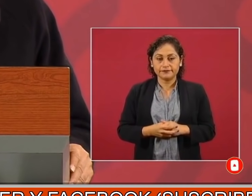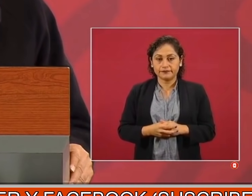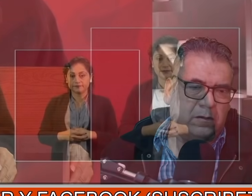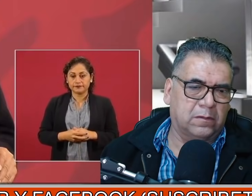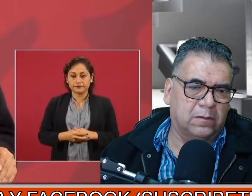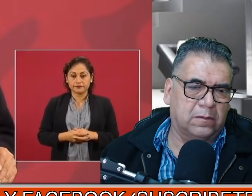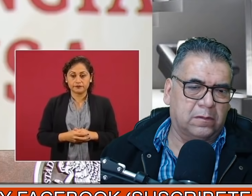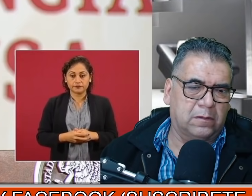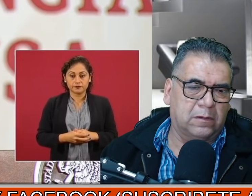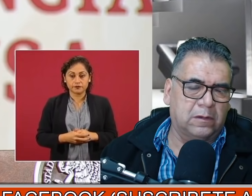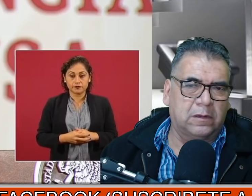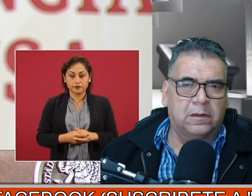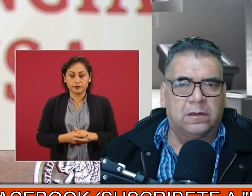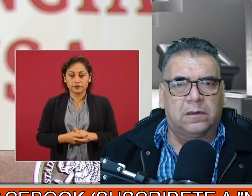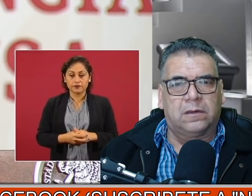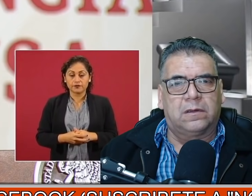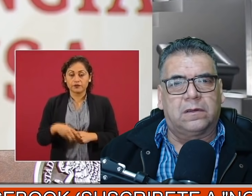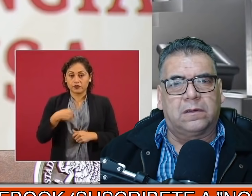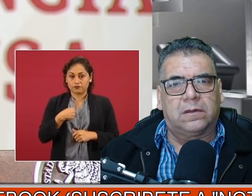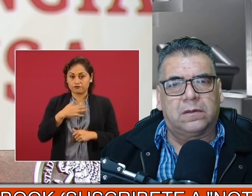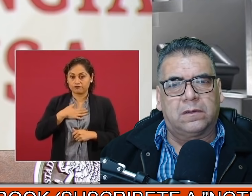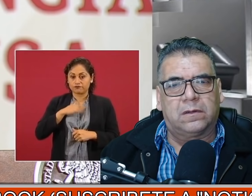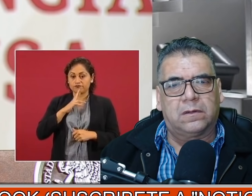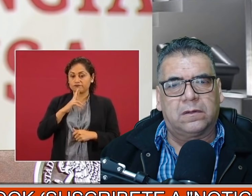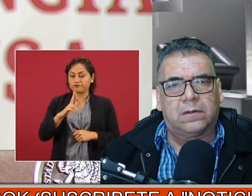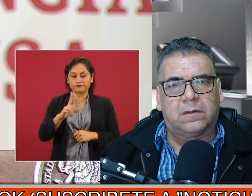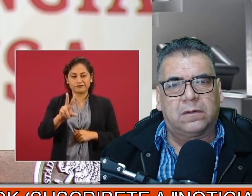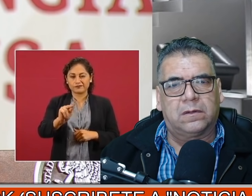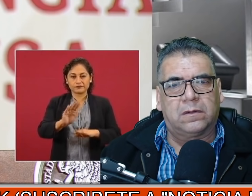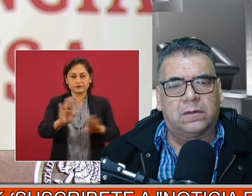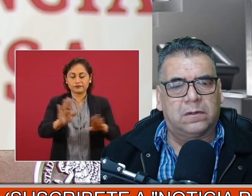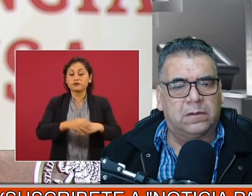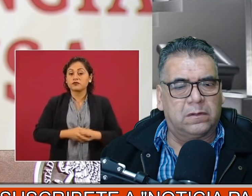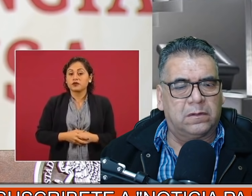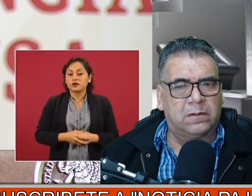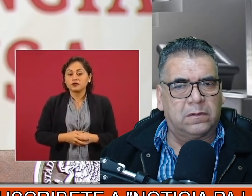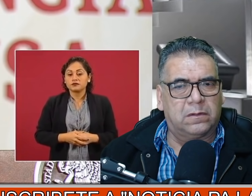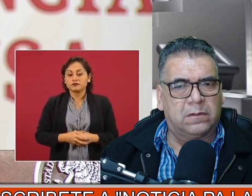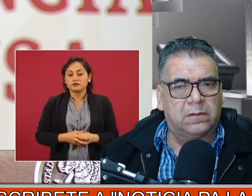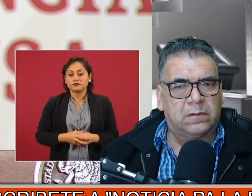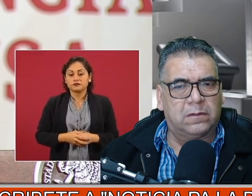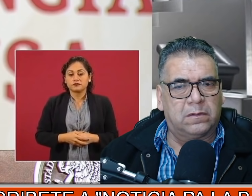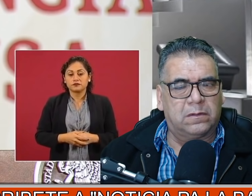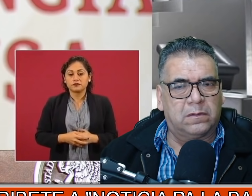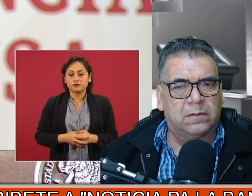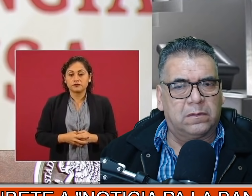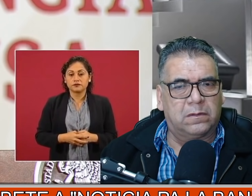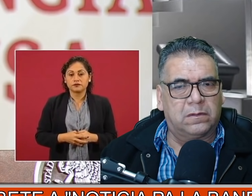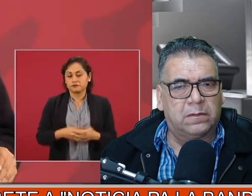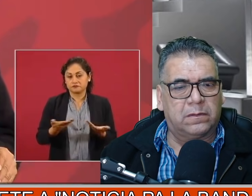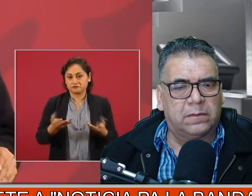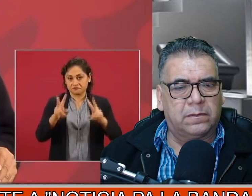no voy a responder a eso. Tiene que ver más con